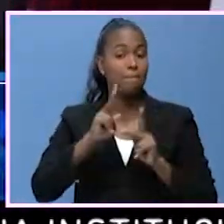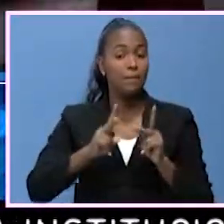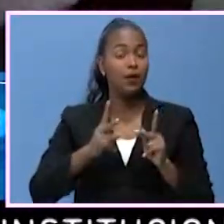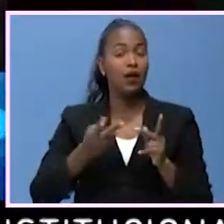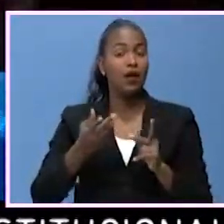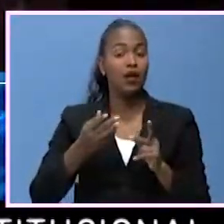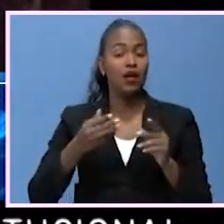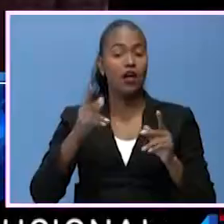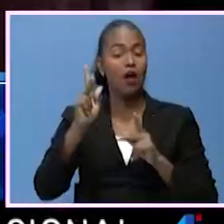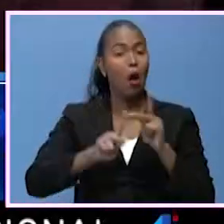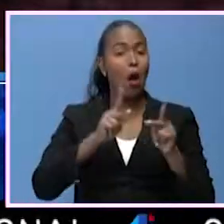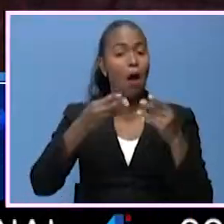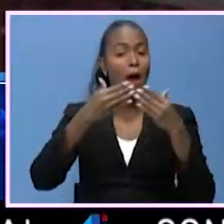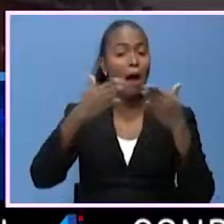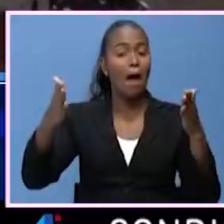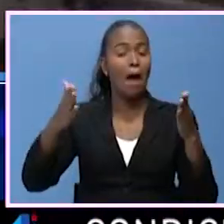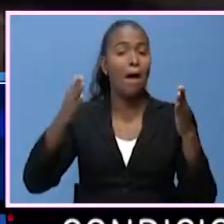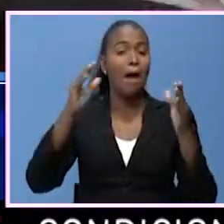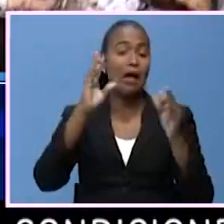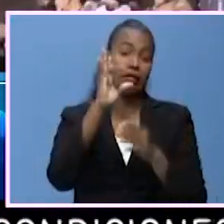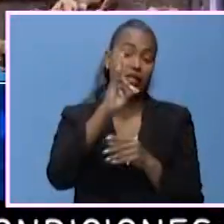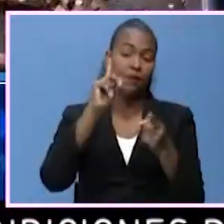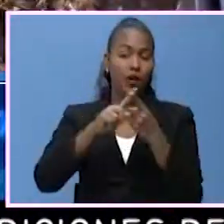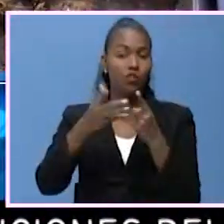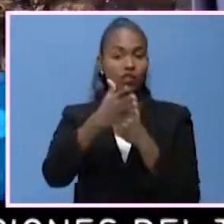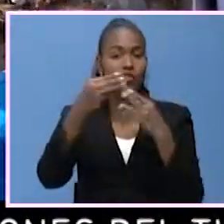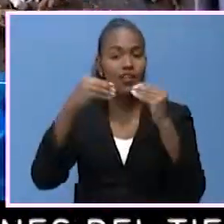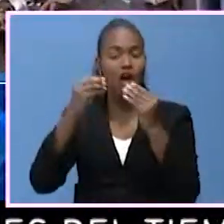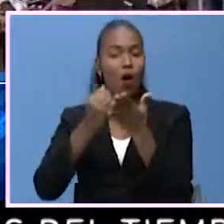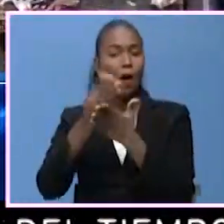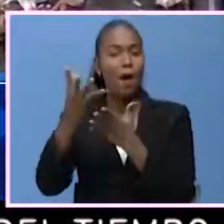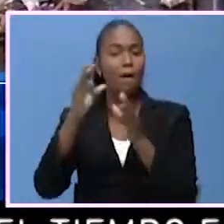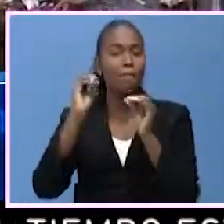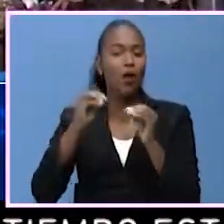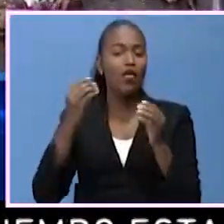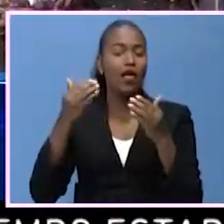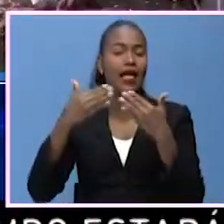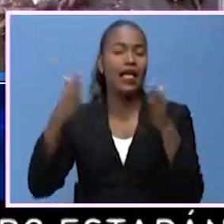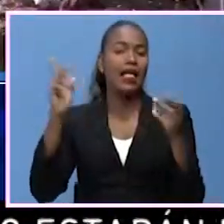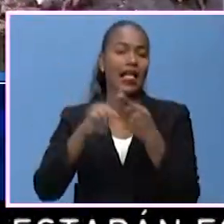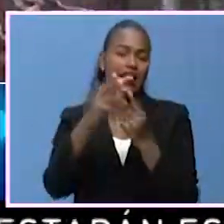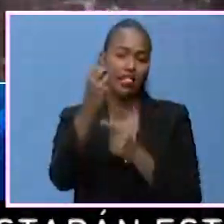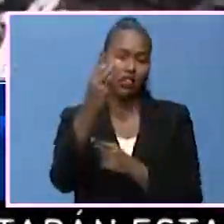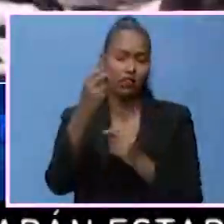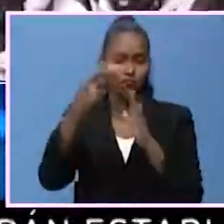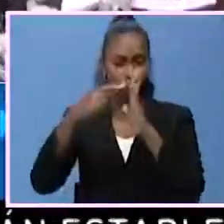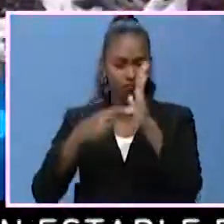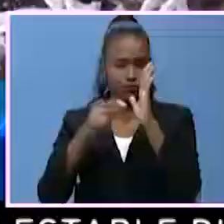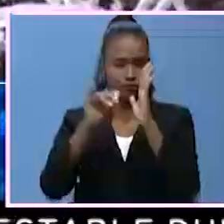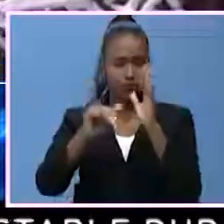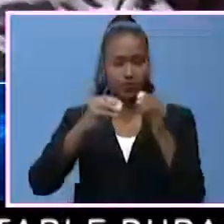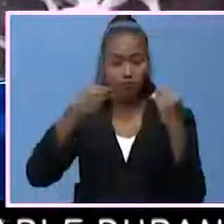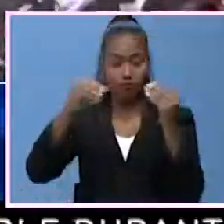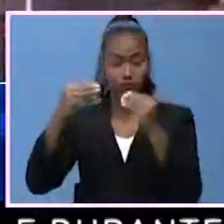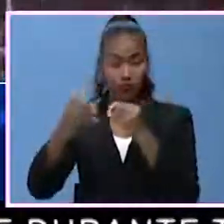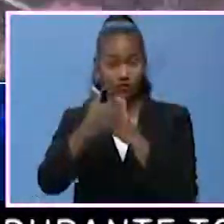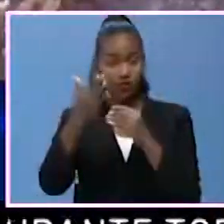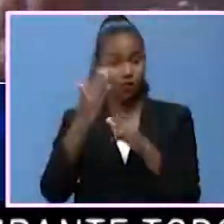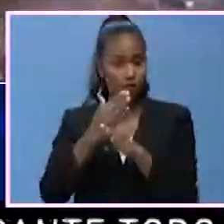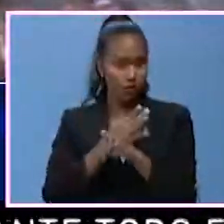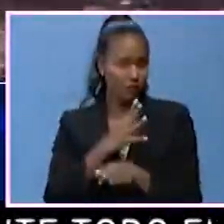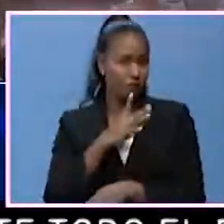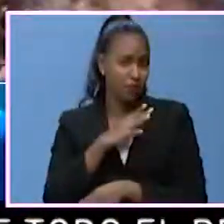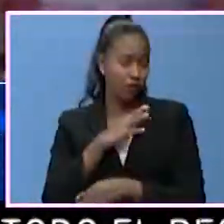pueden estar abiertos a las 7, pero ustedes pueden seguir abiertos hasta la medianoche. A partir de esas medidas, el negocio está fluyendo mejor, me imagino.